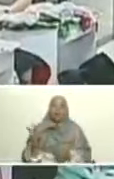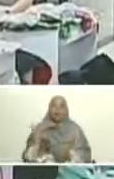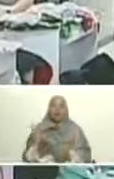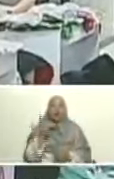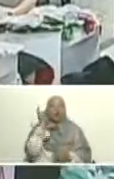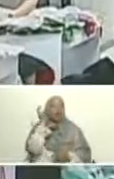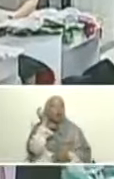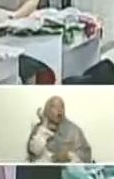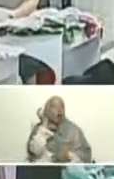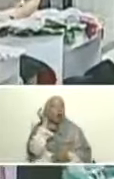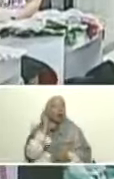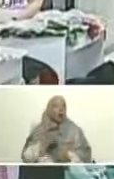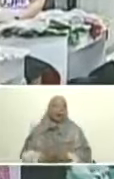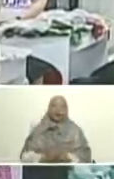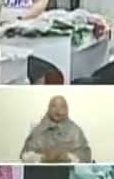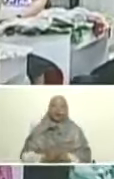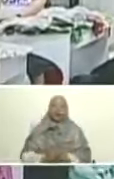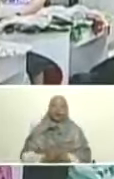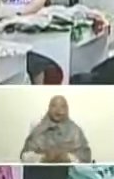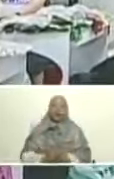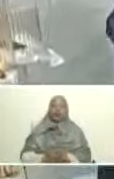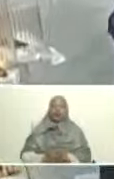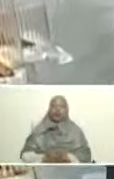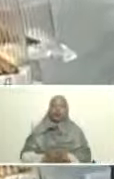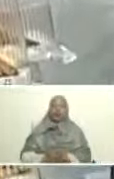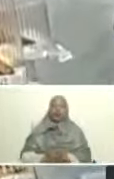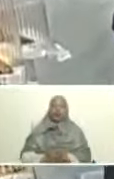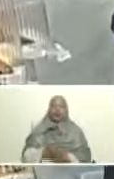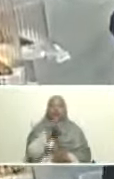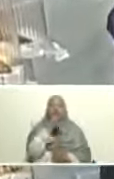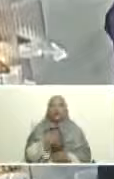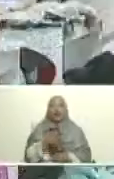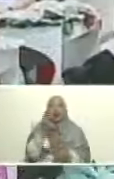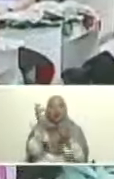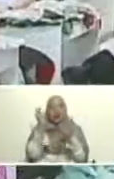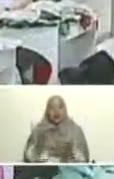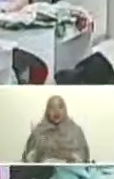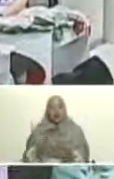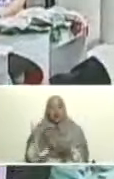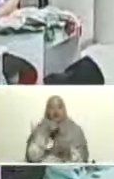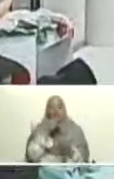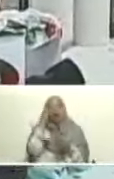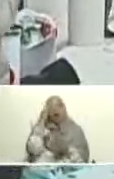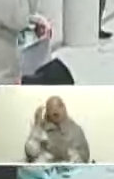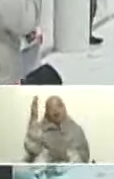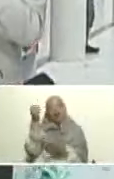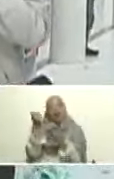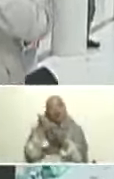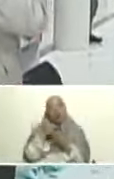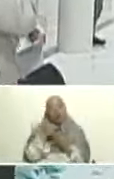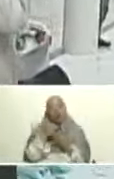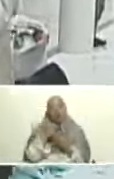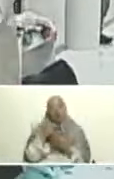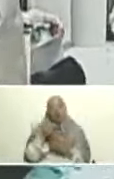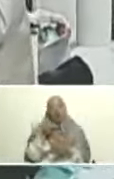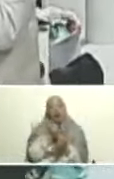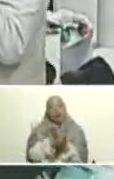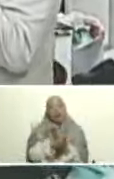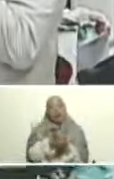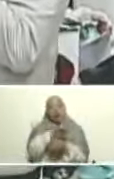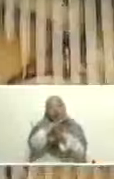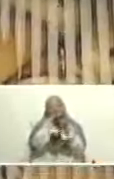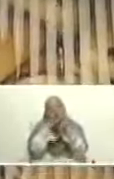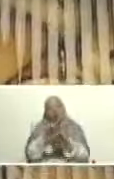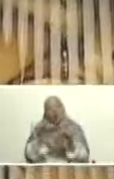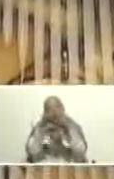Mujer. ¿Ah? Así es. Bueno, que se cumpla, pues. Gracias. Que Dios te bendiga. Amén. Saludo por allá. Feliz Navidad a la gente de